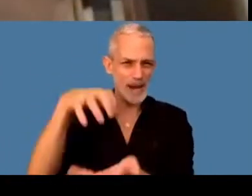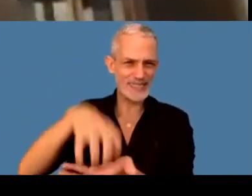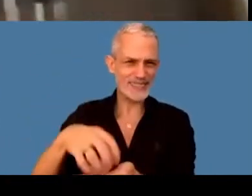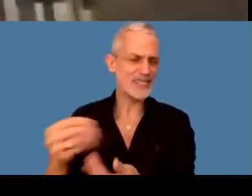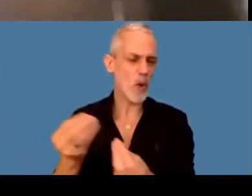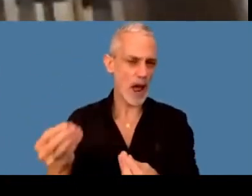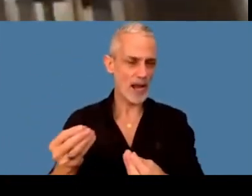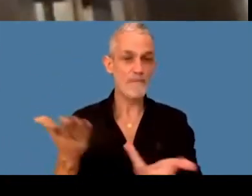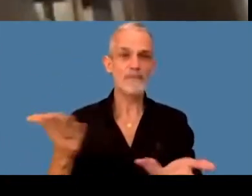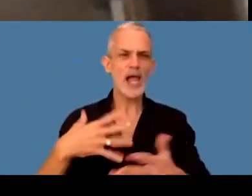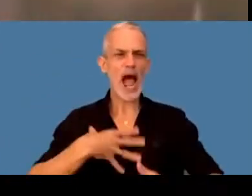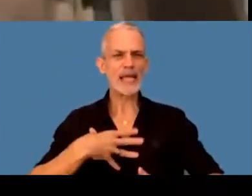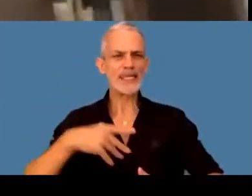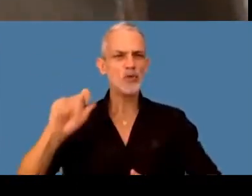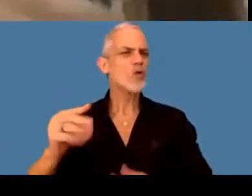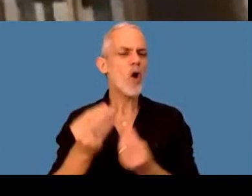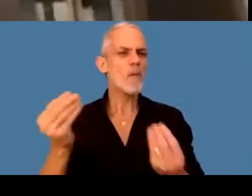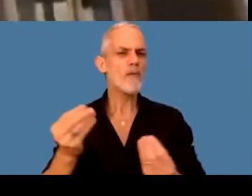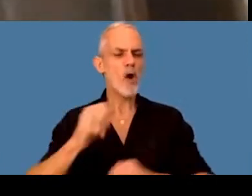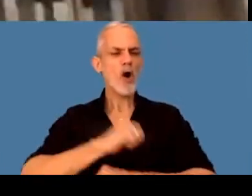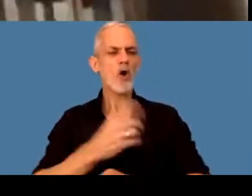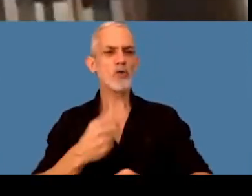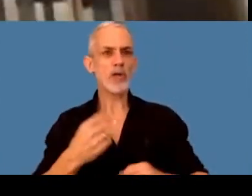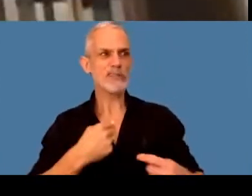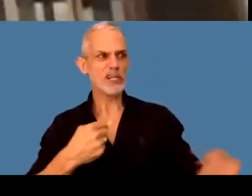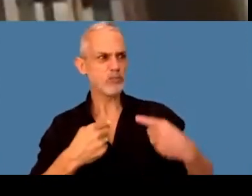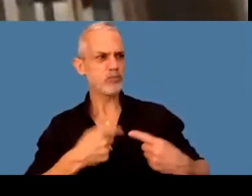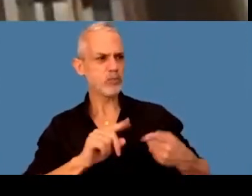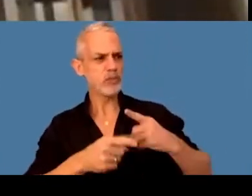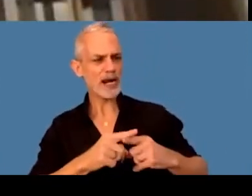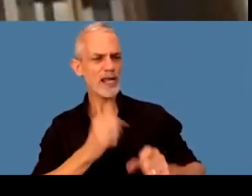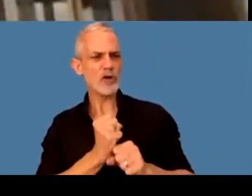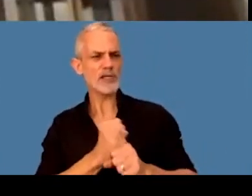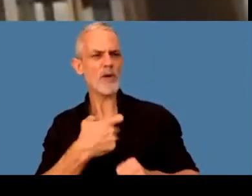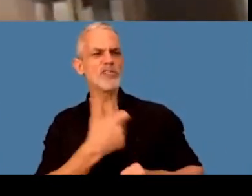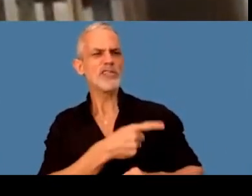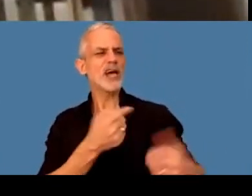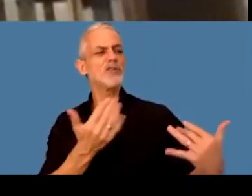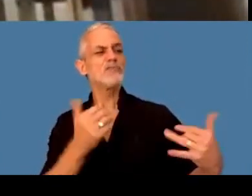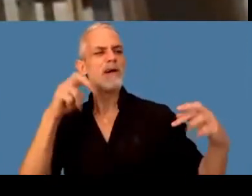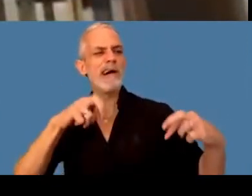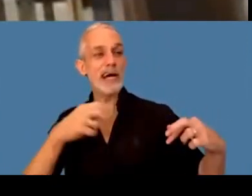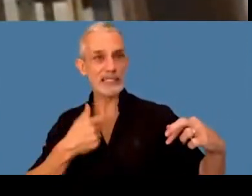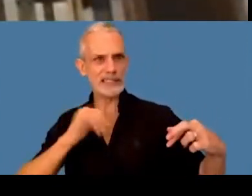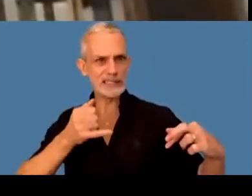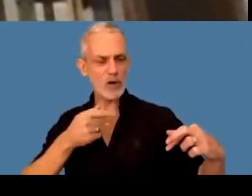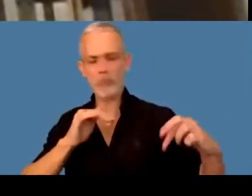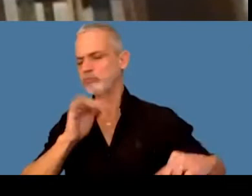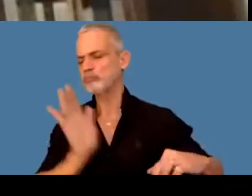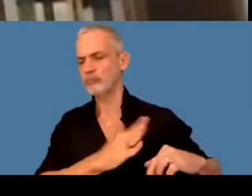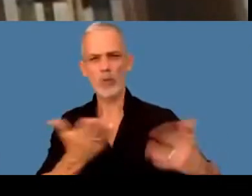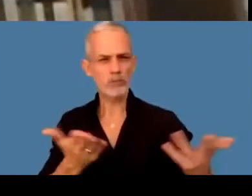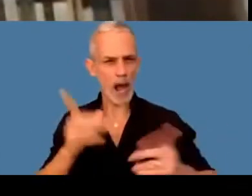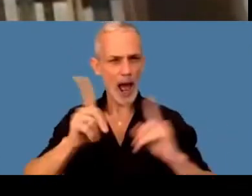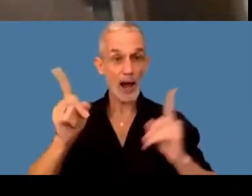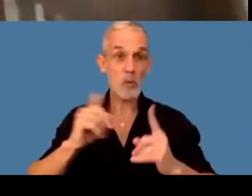¿Qué actitud o qué conductas tienen hacia las relaciones laborales? Paradójicamente en Argentina algunos